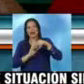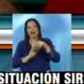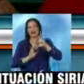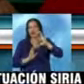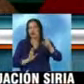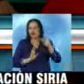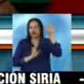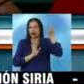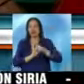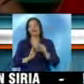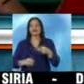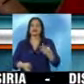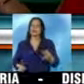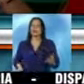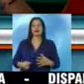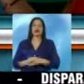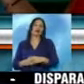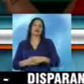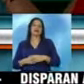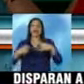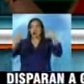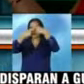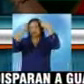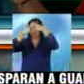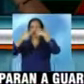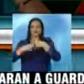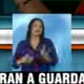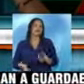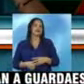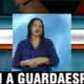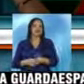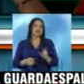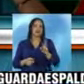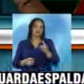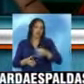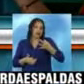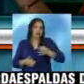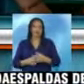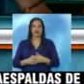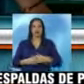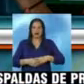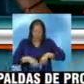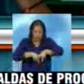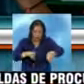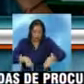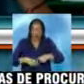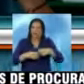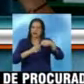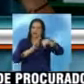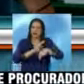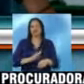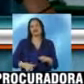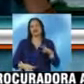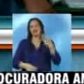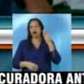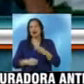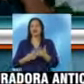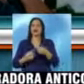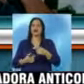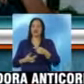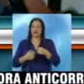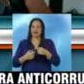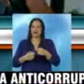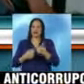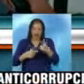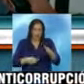Exactamente, conexiones clandestinas de electricidad, precarios silos y almacenes de agua, sin condiciones